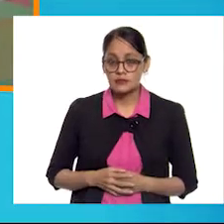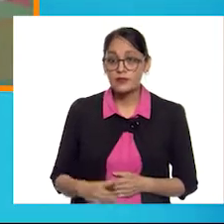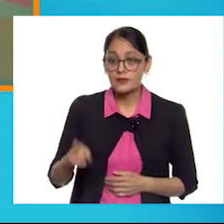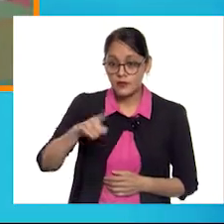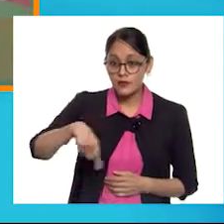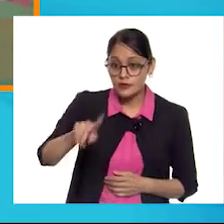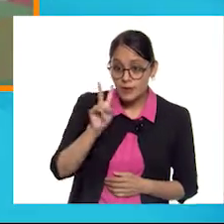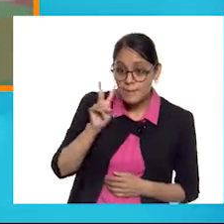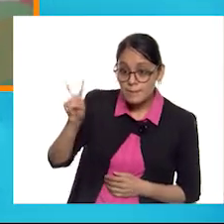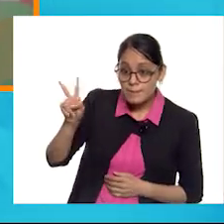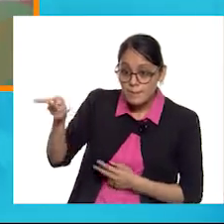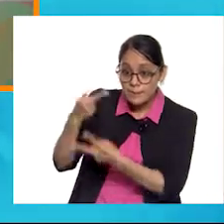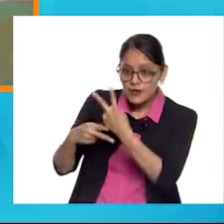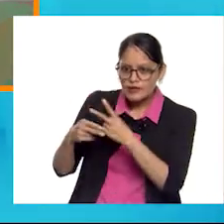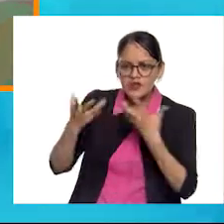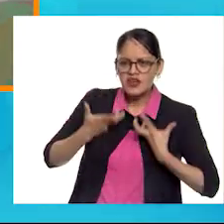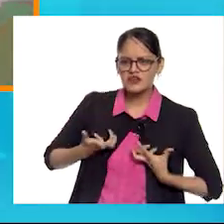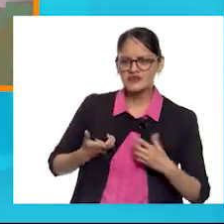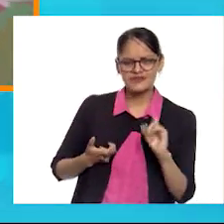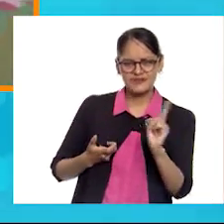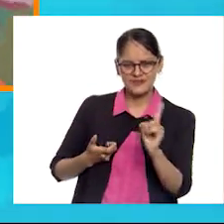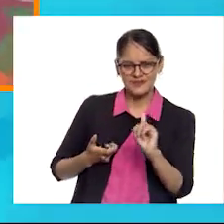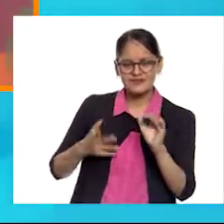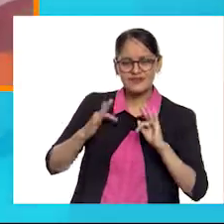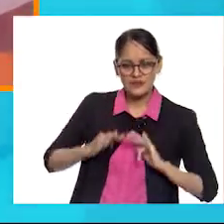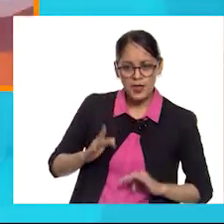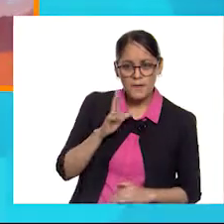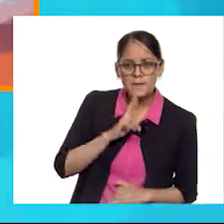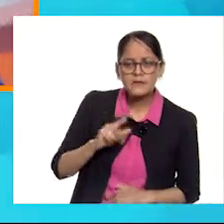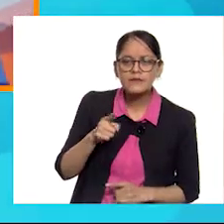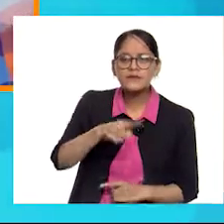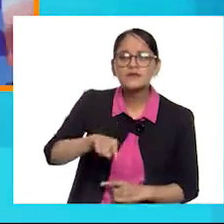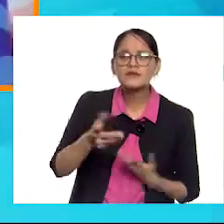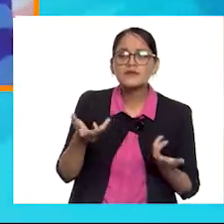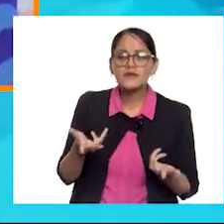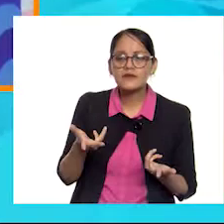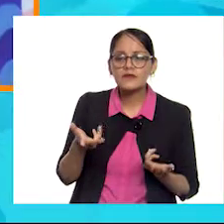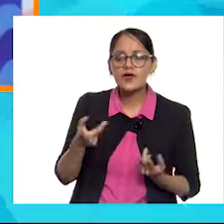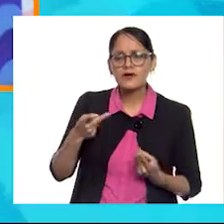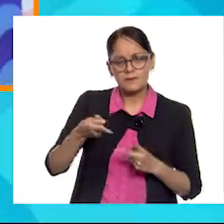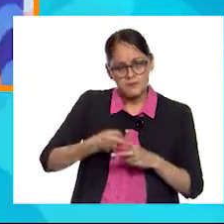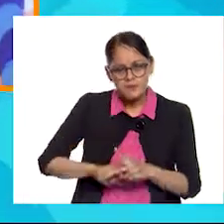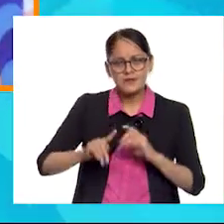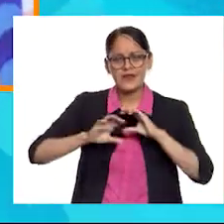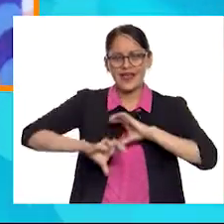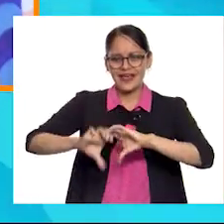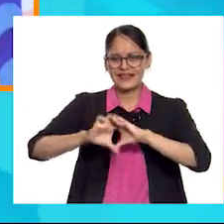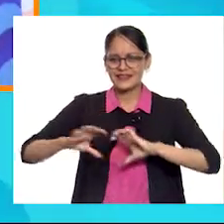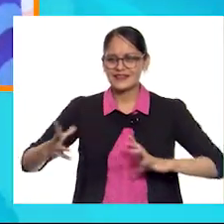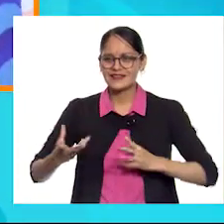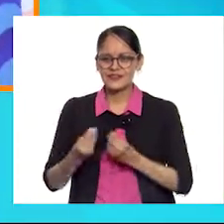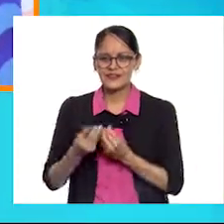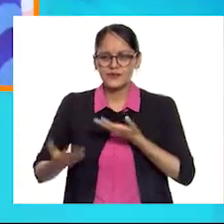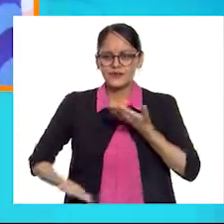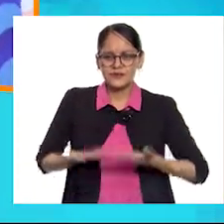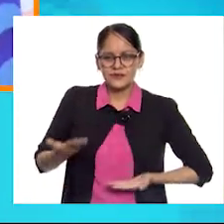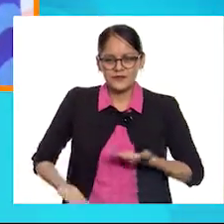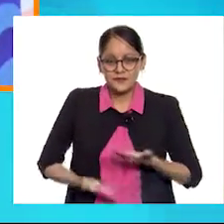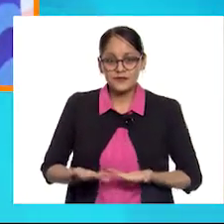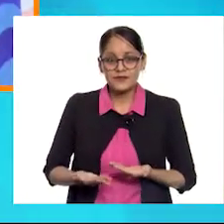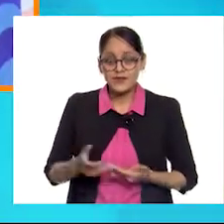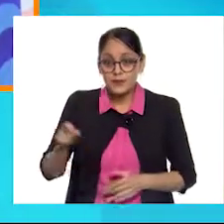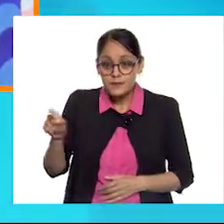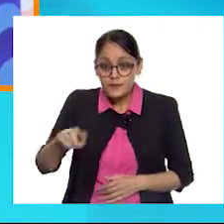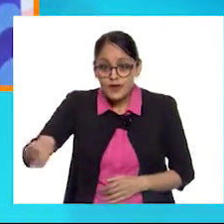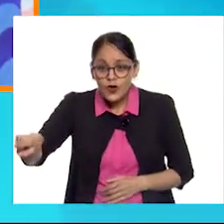Si los ven salir, no se asusten. Dicen que lo mejor que se puede hacer es ponerse a cantar y bailar con ellos. Así, como